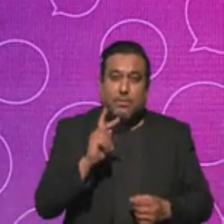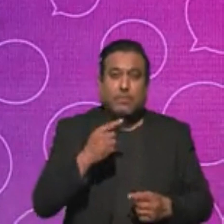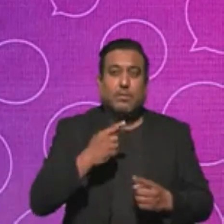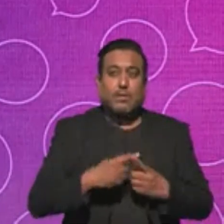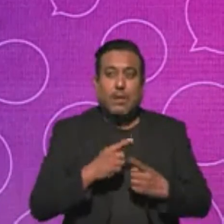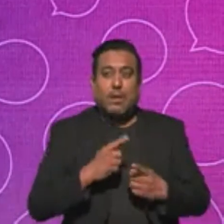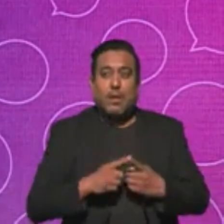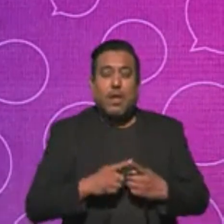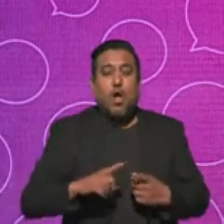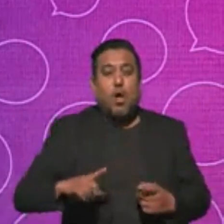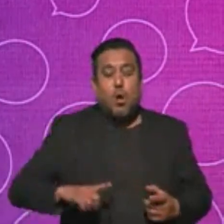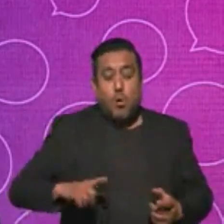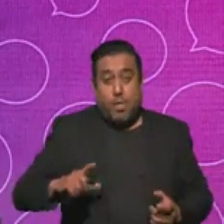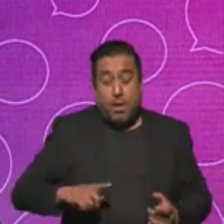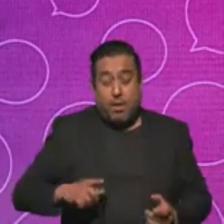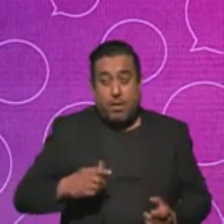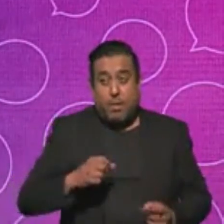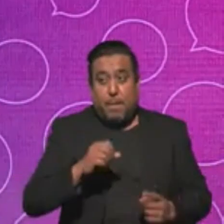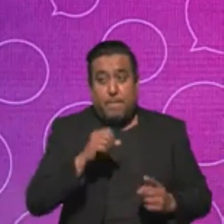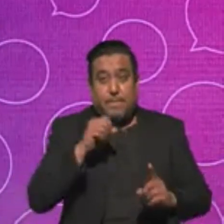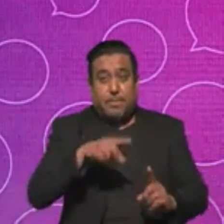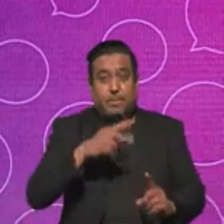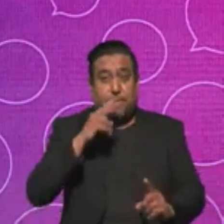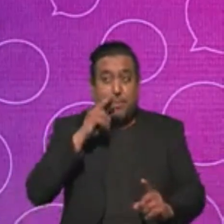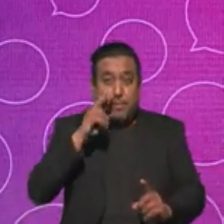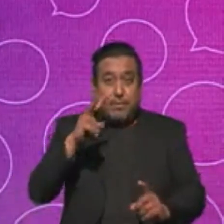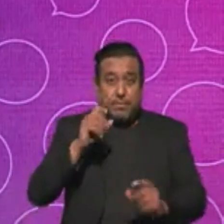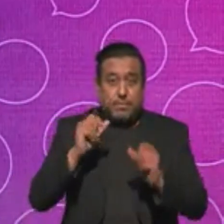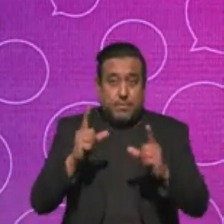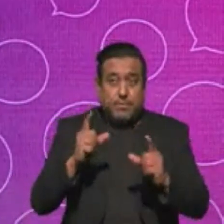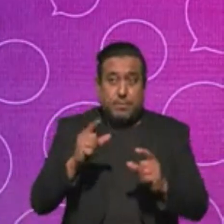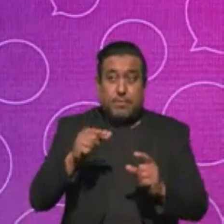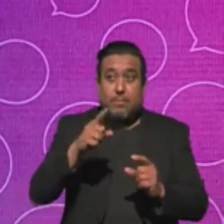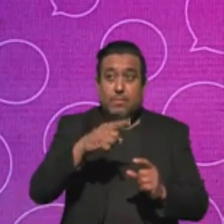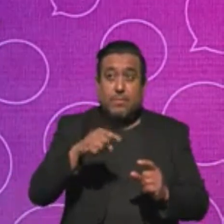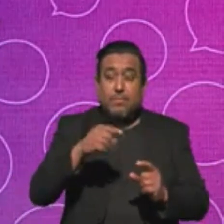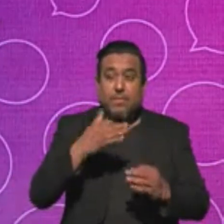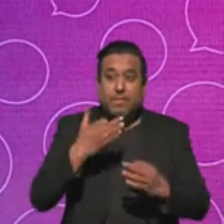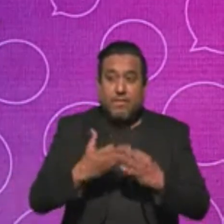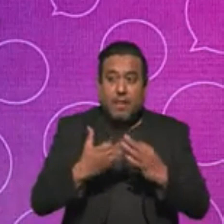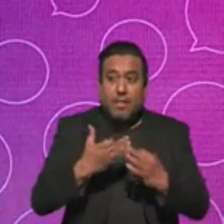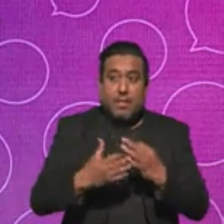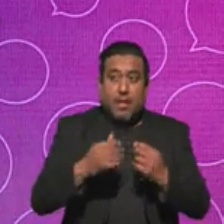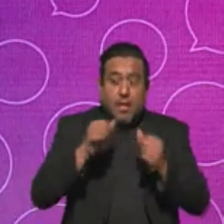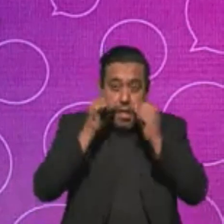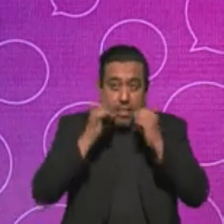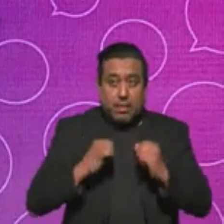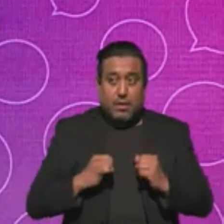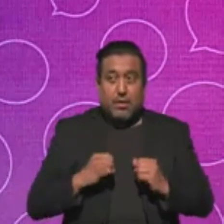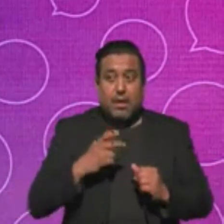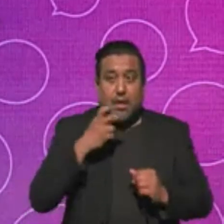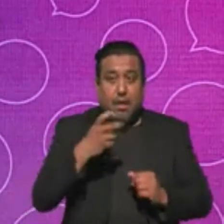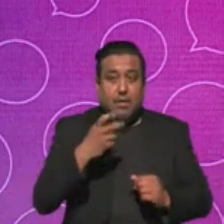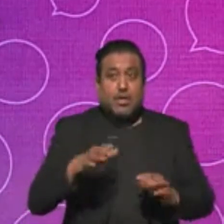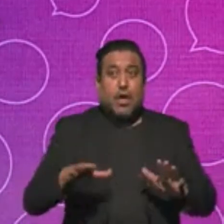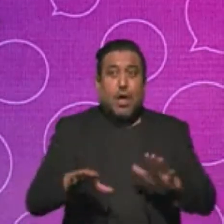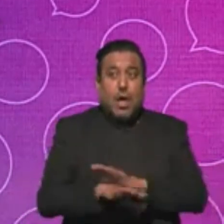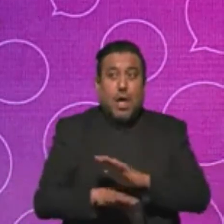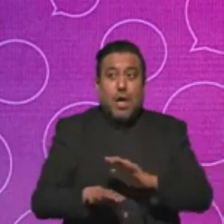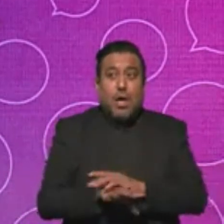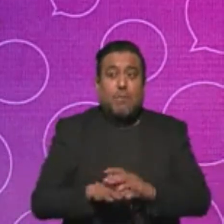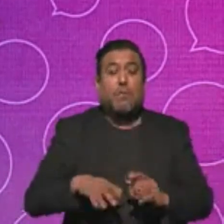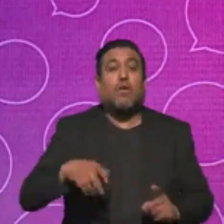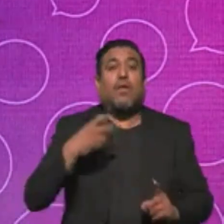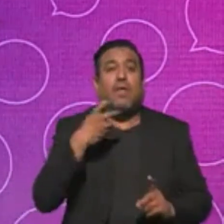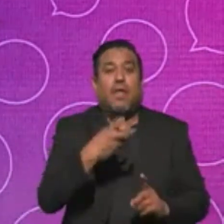tengamos un gobierno primero que no te escucha y Eso es lo que quiero que se cambie Un gobierno que no se que no